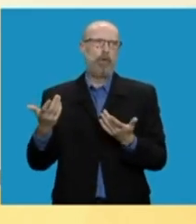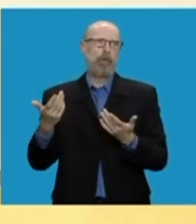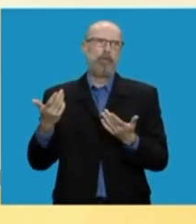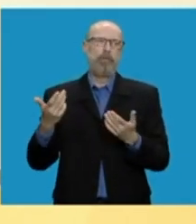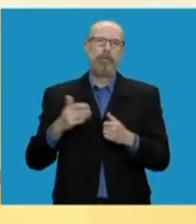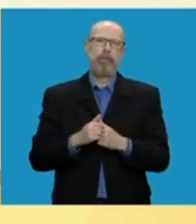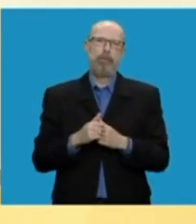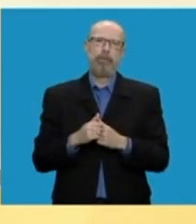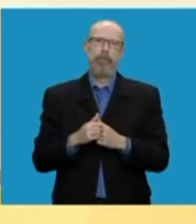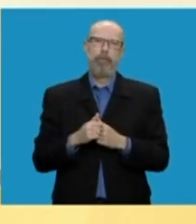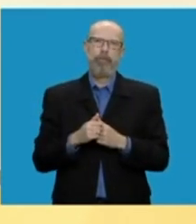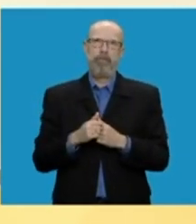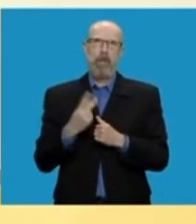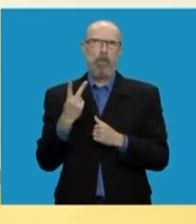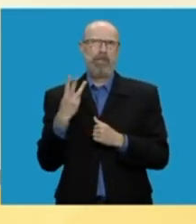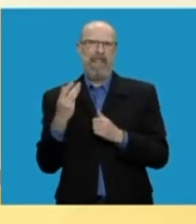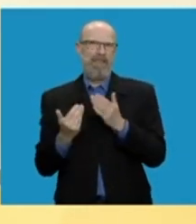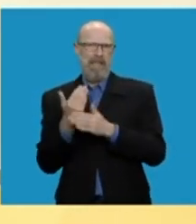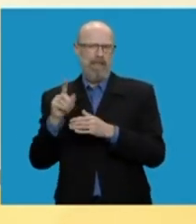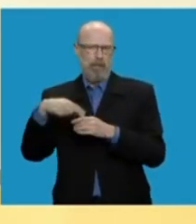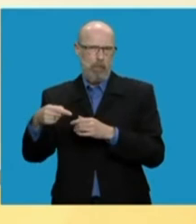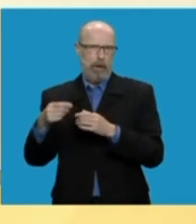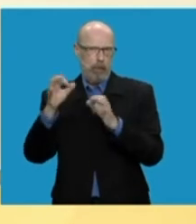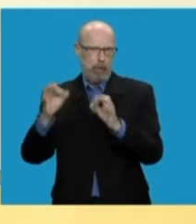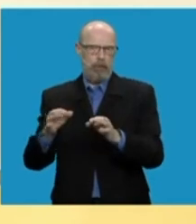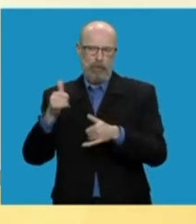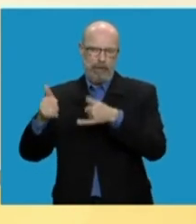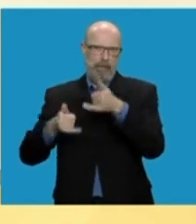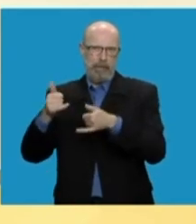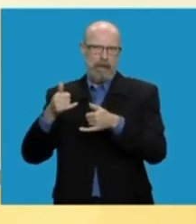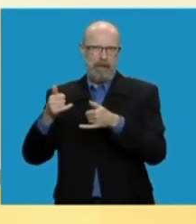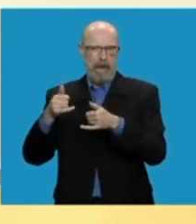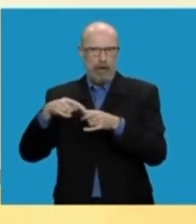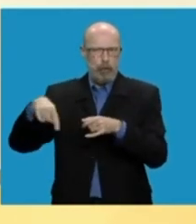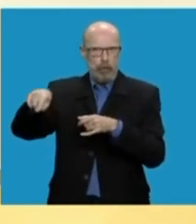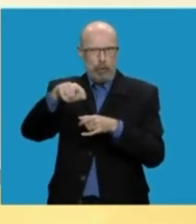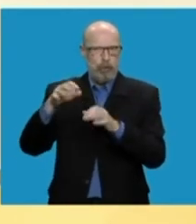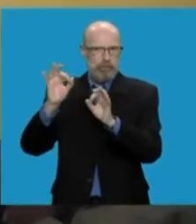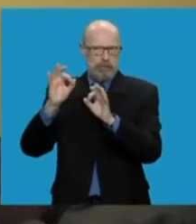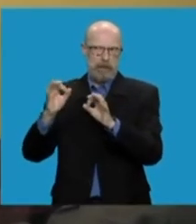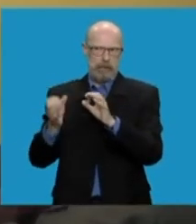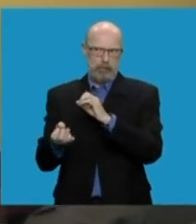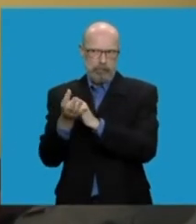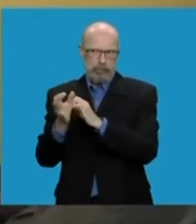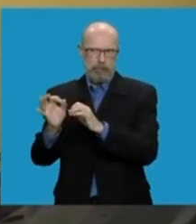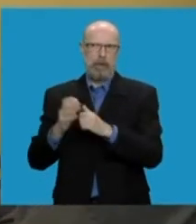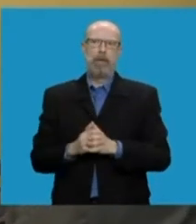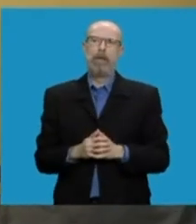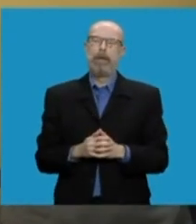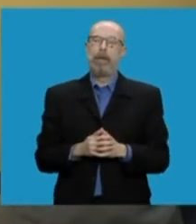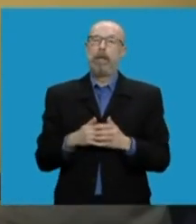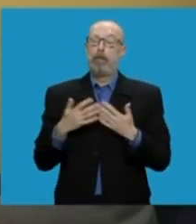Se celebraba, yo creo que en dos o tres días, no me acuerdo. Tú también que eres ciclista, Manolo, ya me dirás cuántas veces me equivoco.